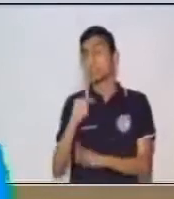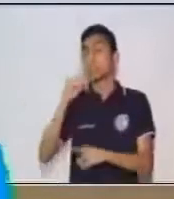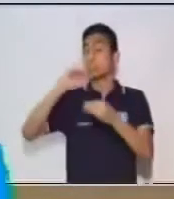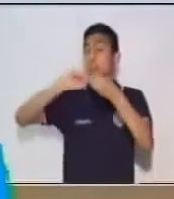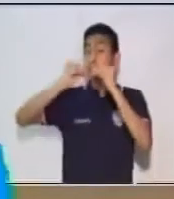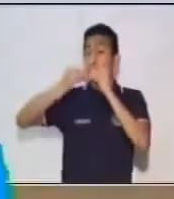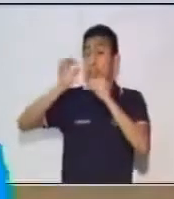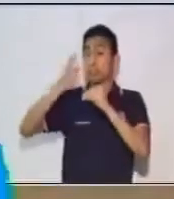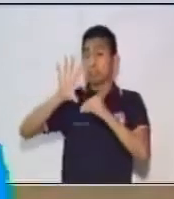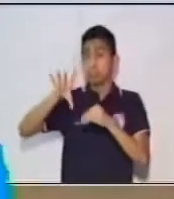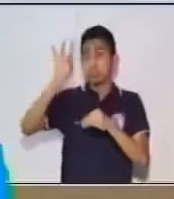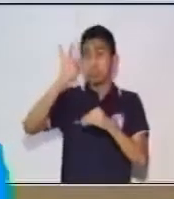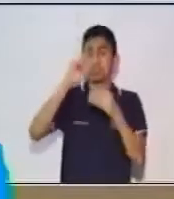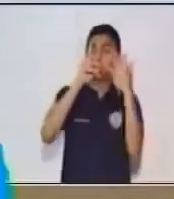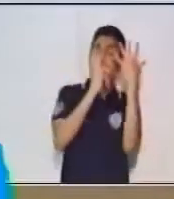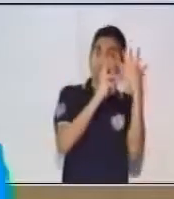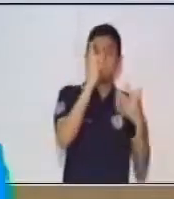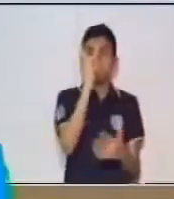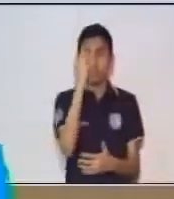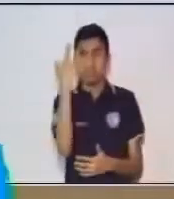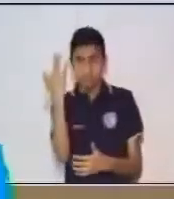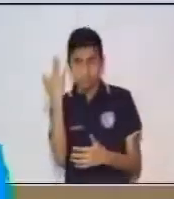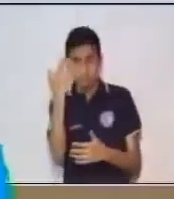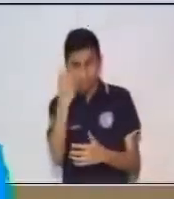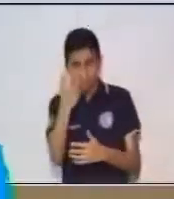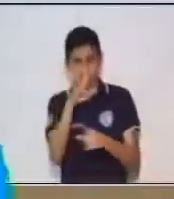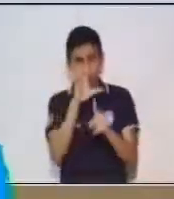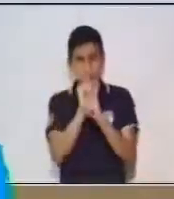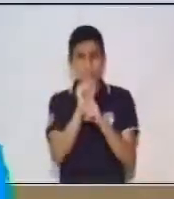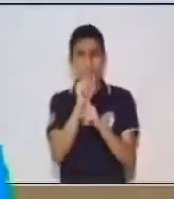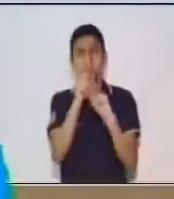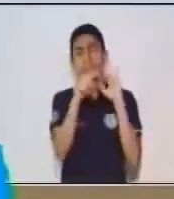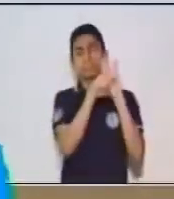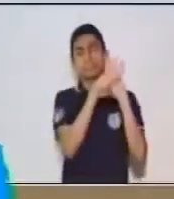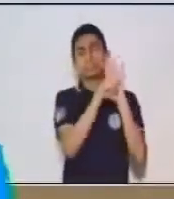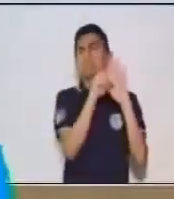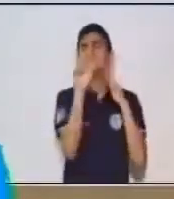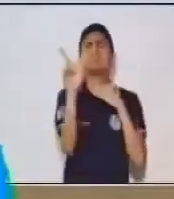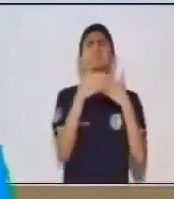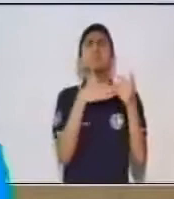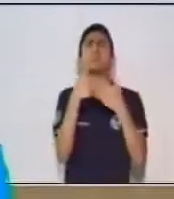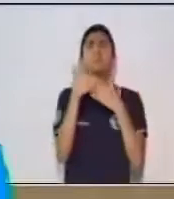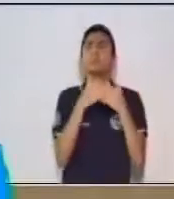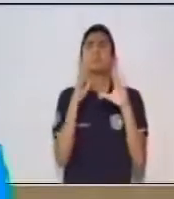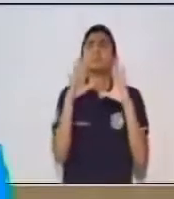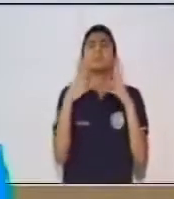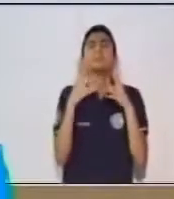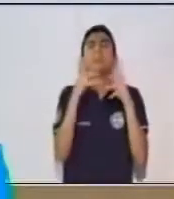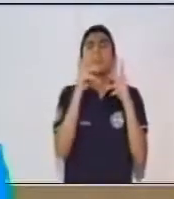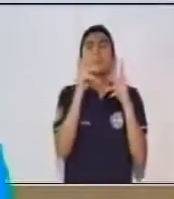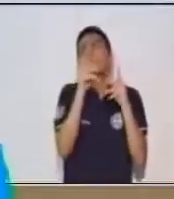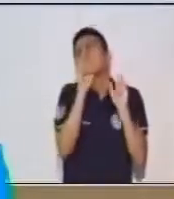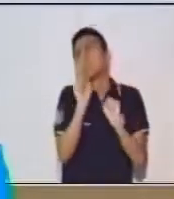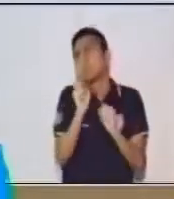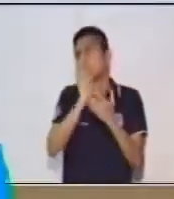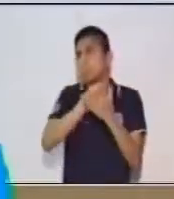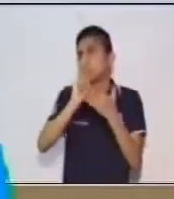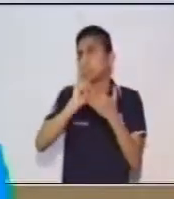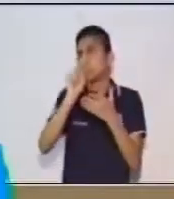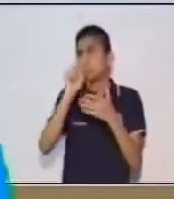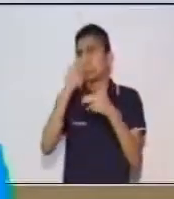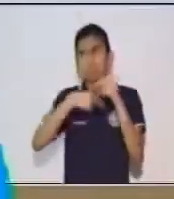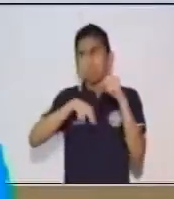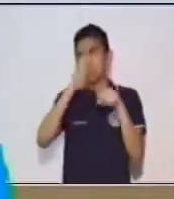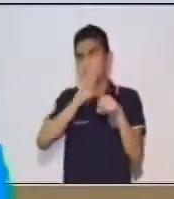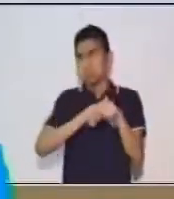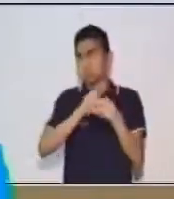que encontramos son 6 y 3. Como ambos son negativos, no importa dónde los escriba, puedo escribir el